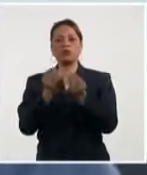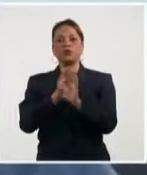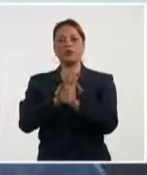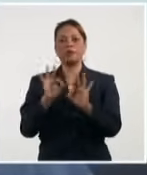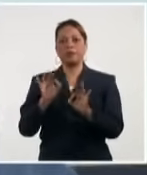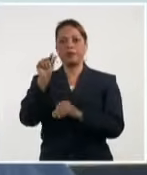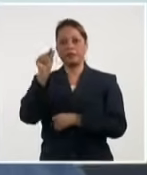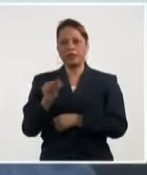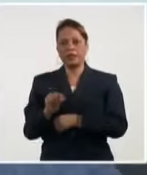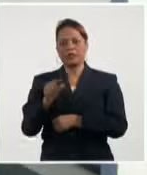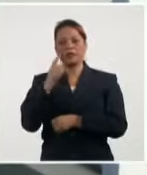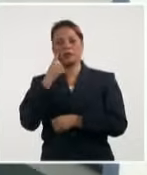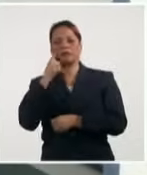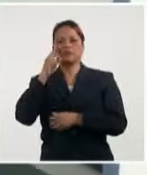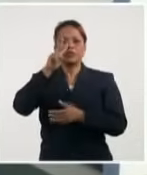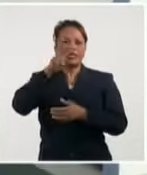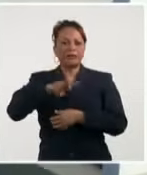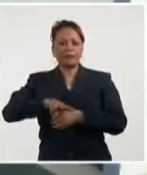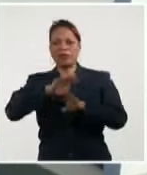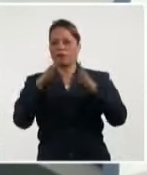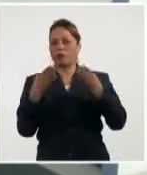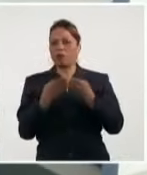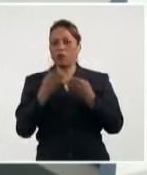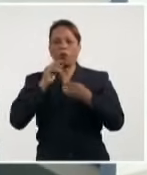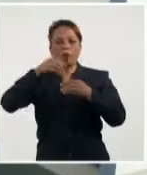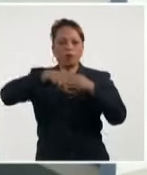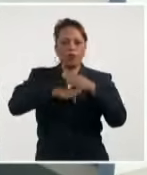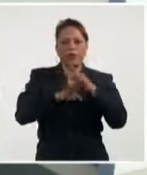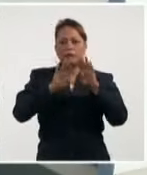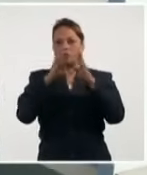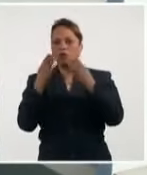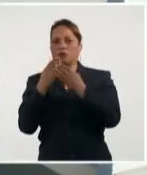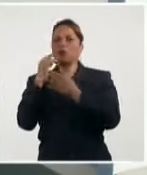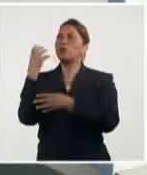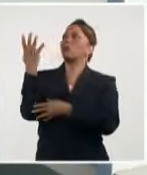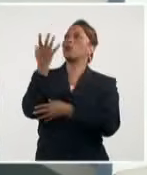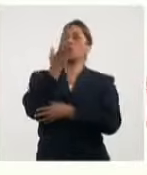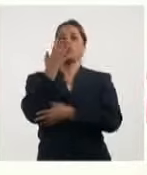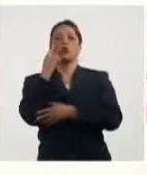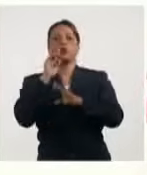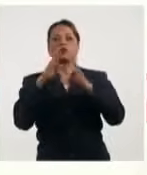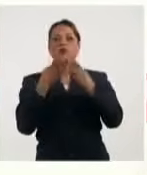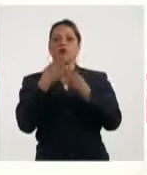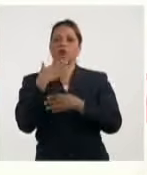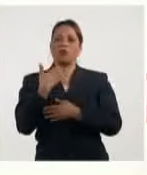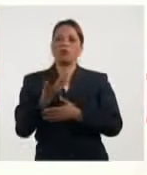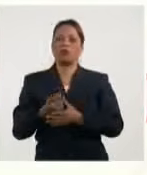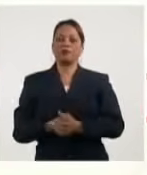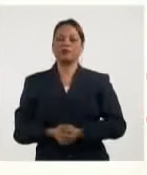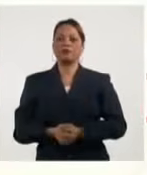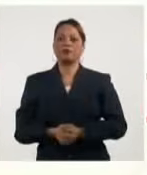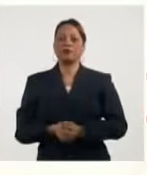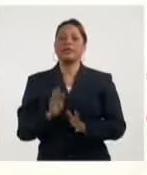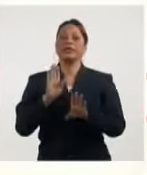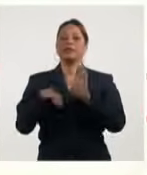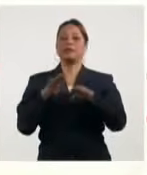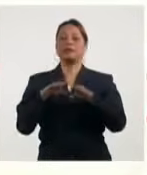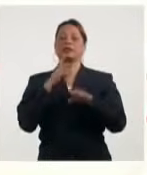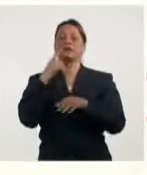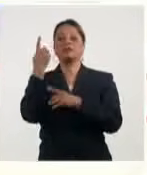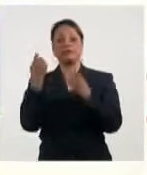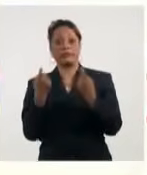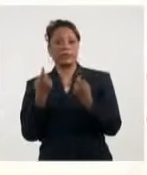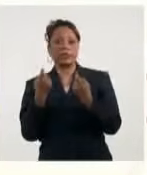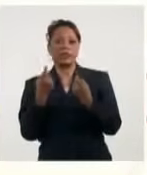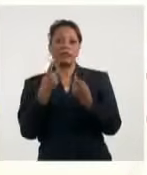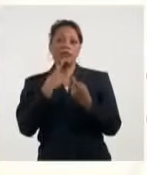área automotor y de servicios médicos el estado de los medios. En dependencia del parque y de las necesidades, que